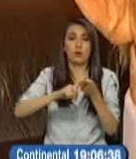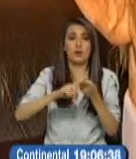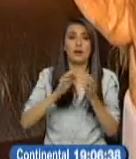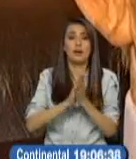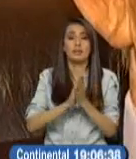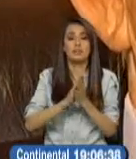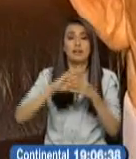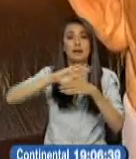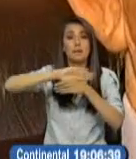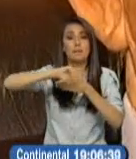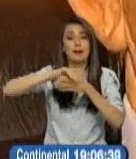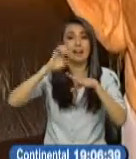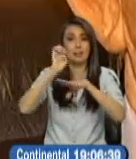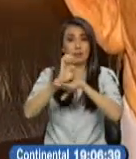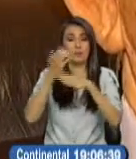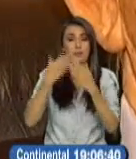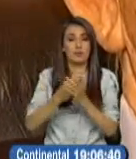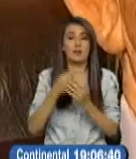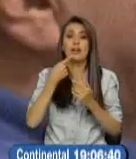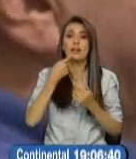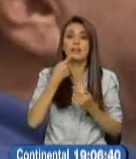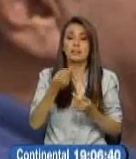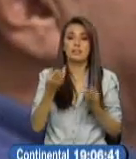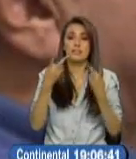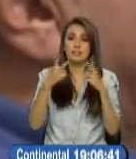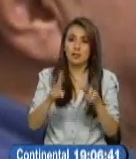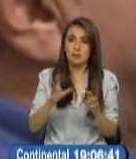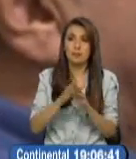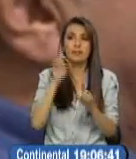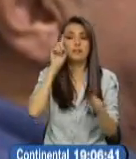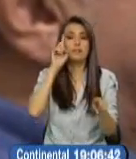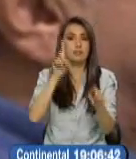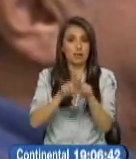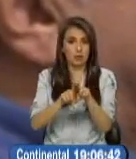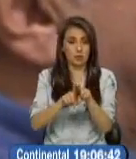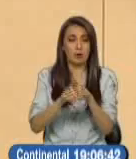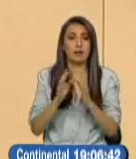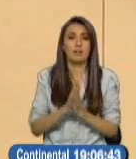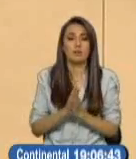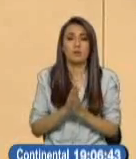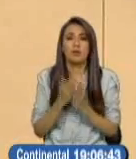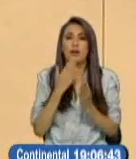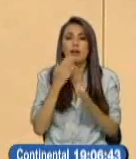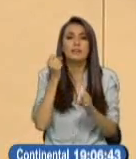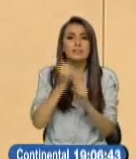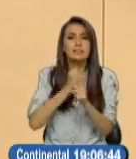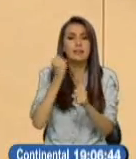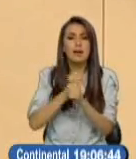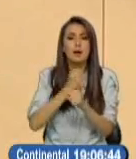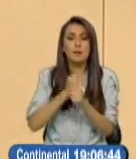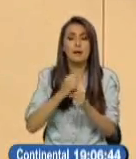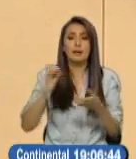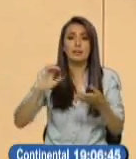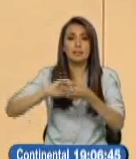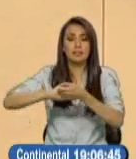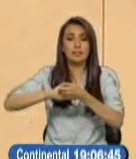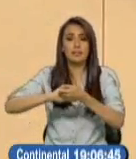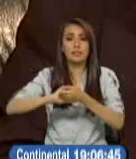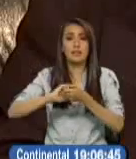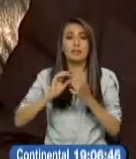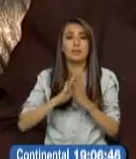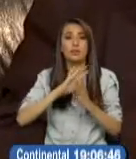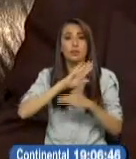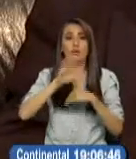Faiduti, quien sugiere que la Comisión Anticorrupción instaurada por el presidente Lenín Moreno trabaje conjuntamente con el Poder